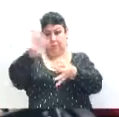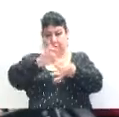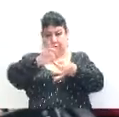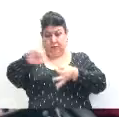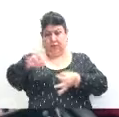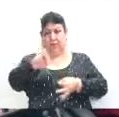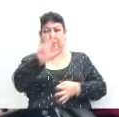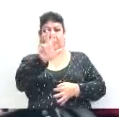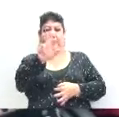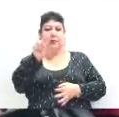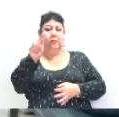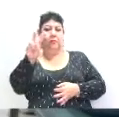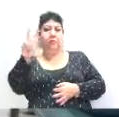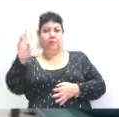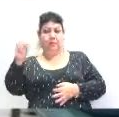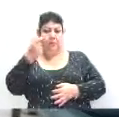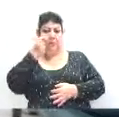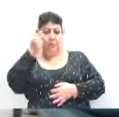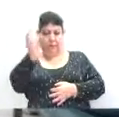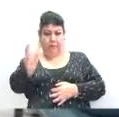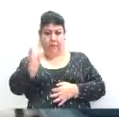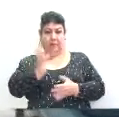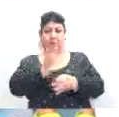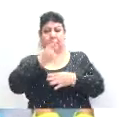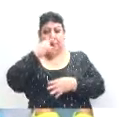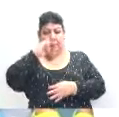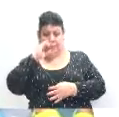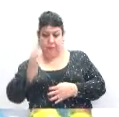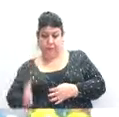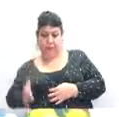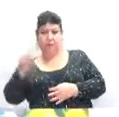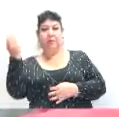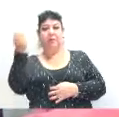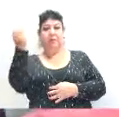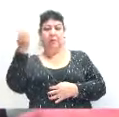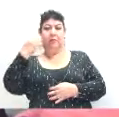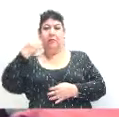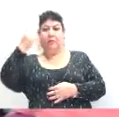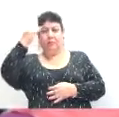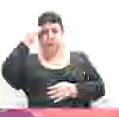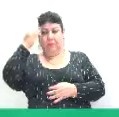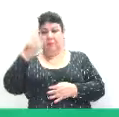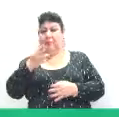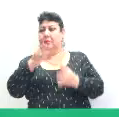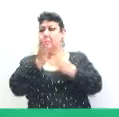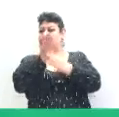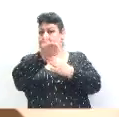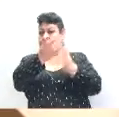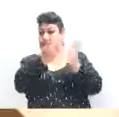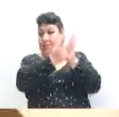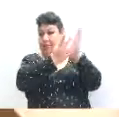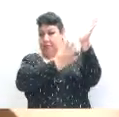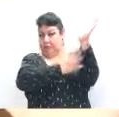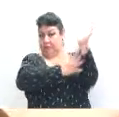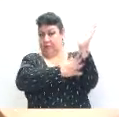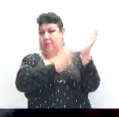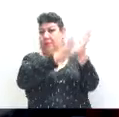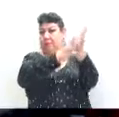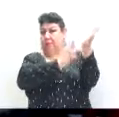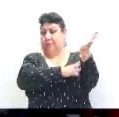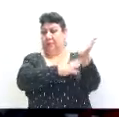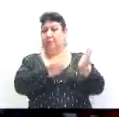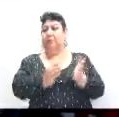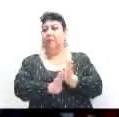convenios se beneficiarán a 3.840 personas, entre niños, jóvenes y adultos, mediante programas y proyectos que